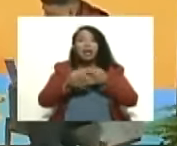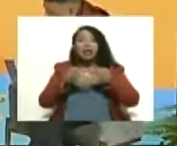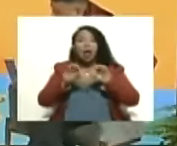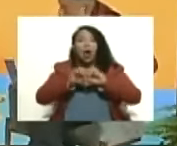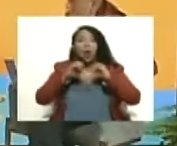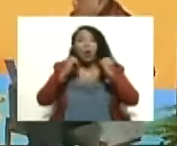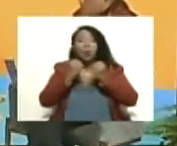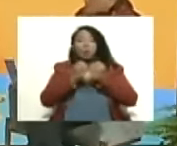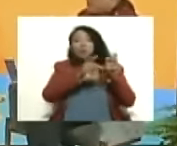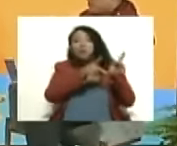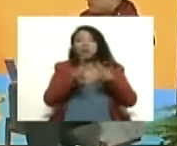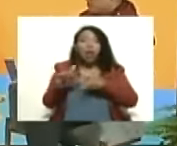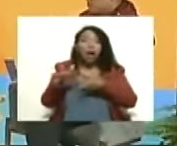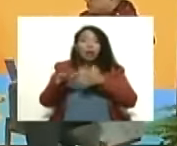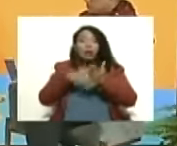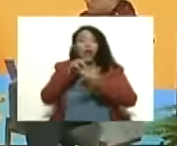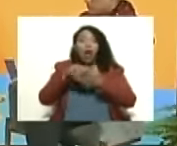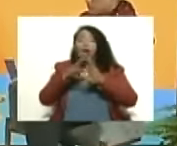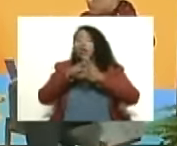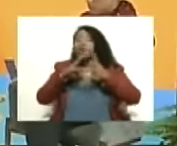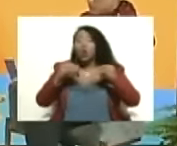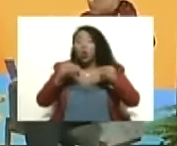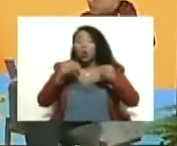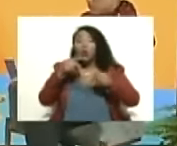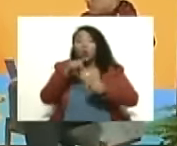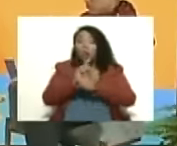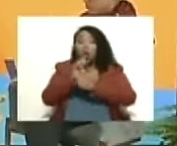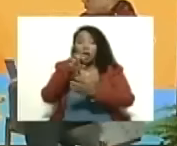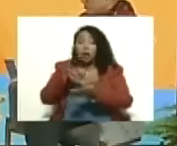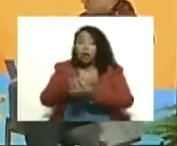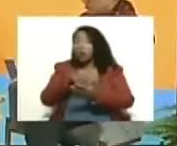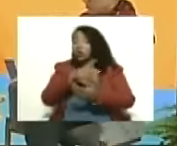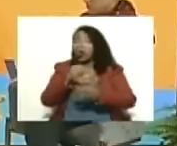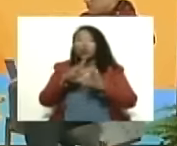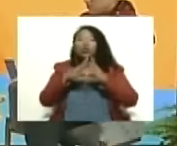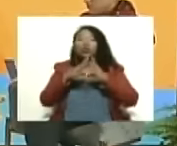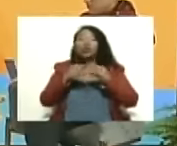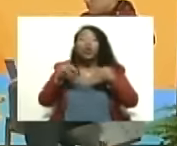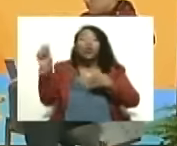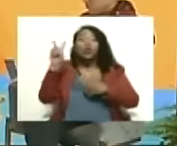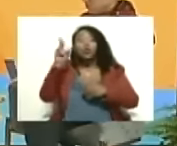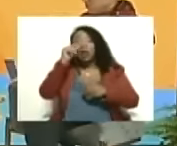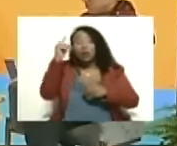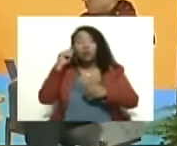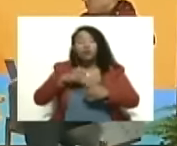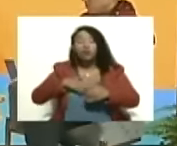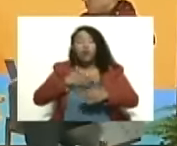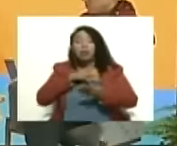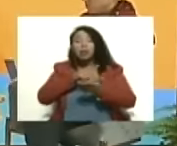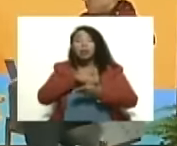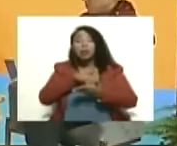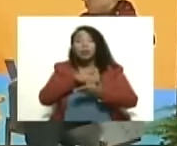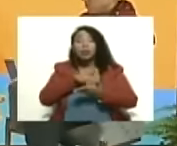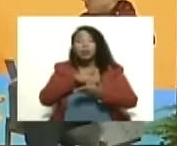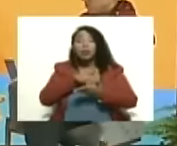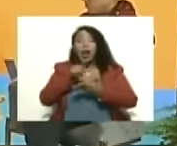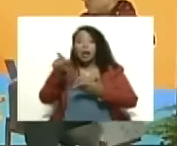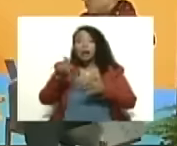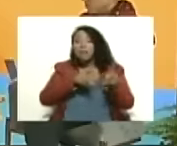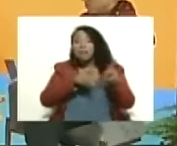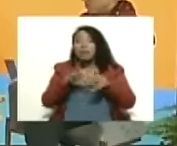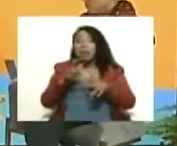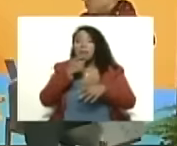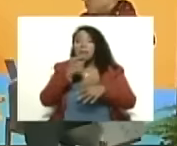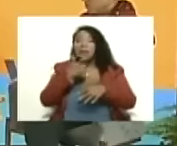nacional donde estemos todos no solamente los organismos del estado donde todas las venezolanas y todos los venezolanos participemos en ese plan